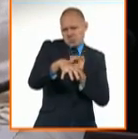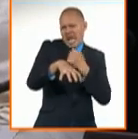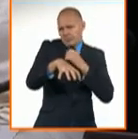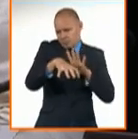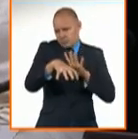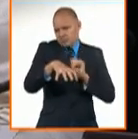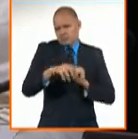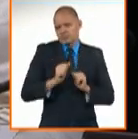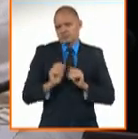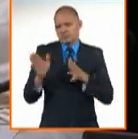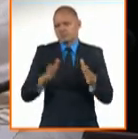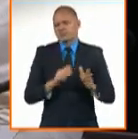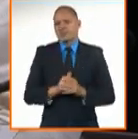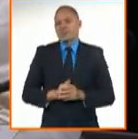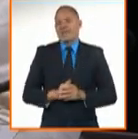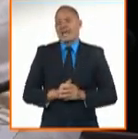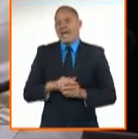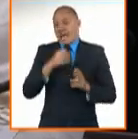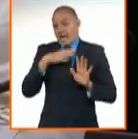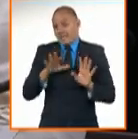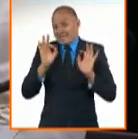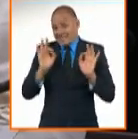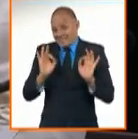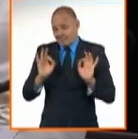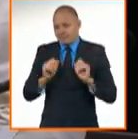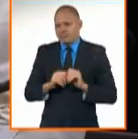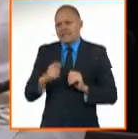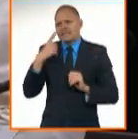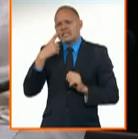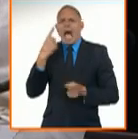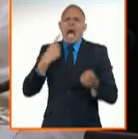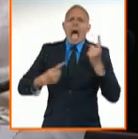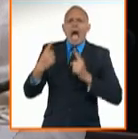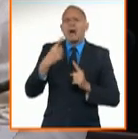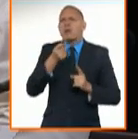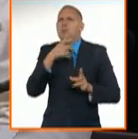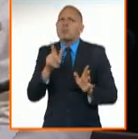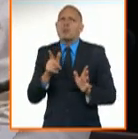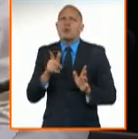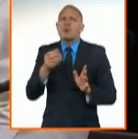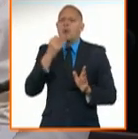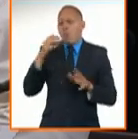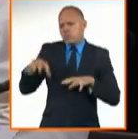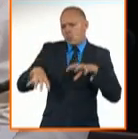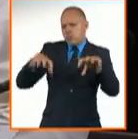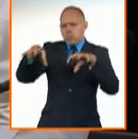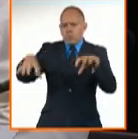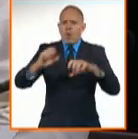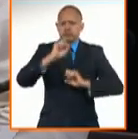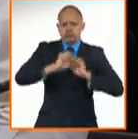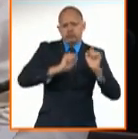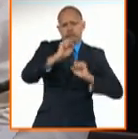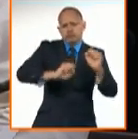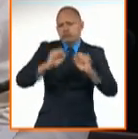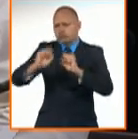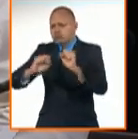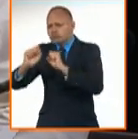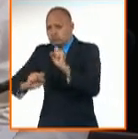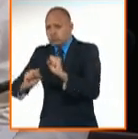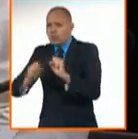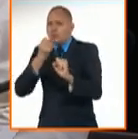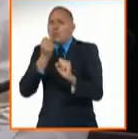y se hace una falla eventual salen inesperadamente algún algún bloque del sistema